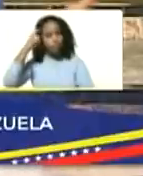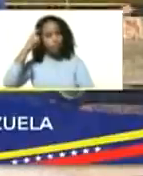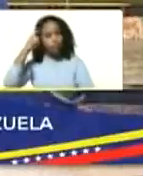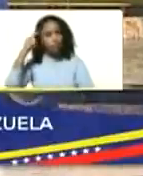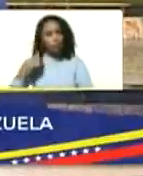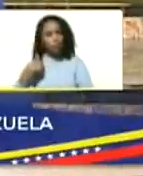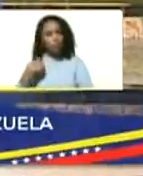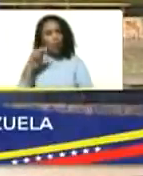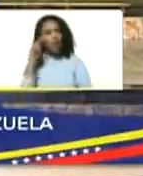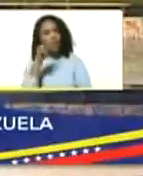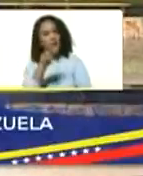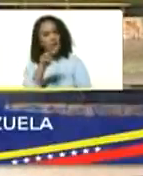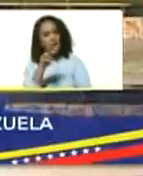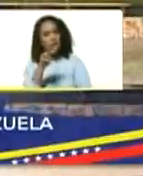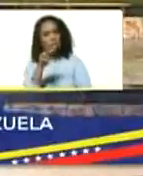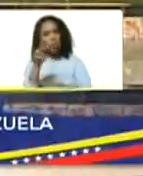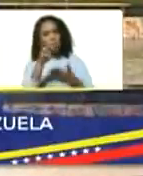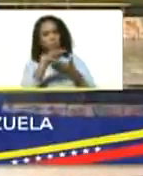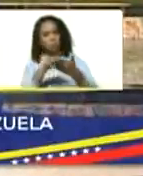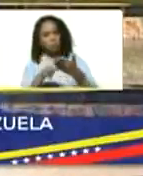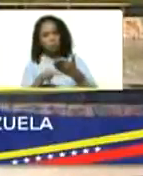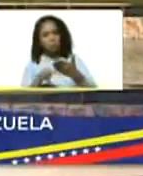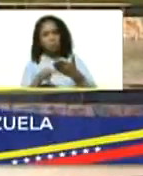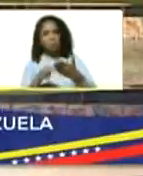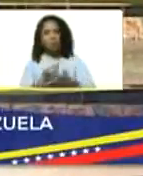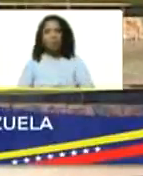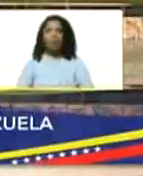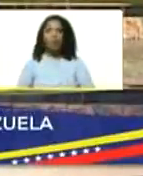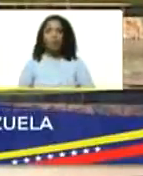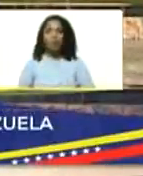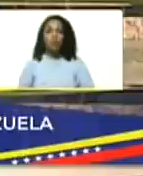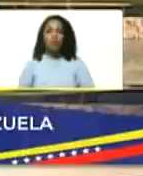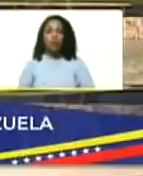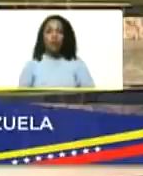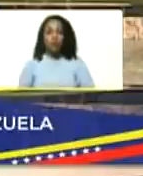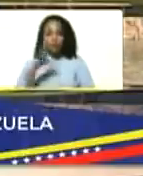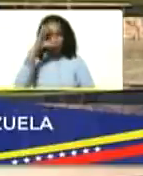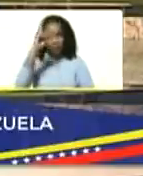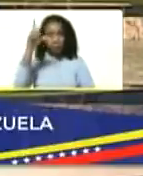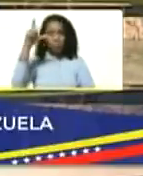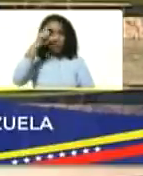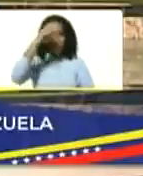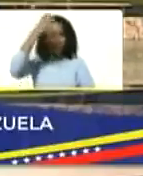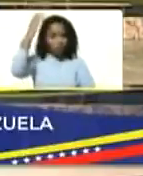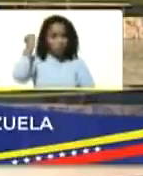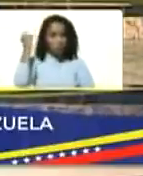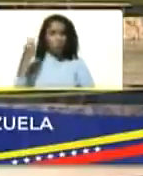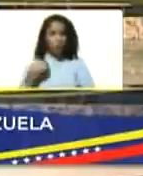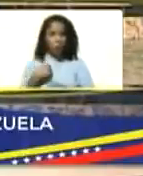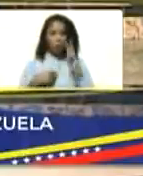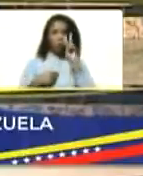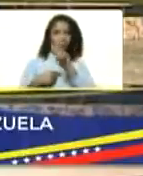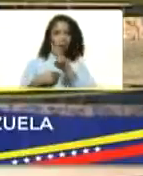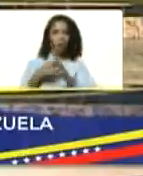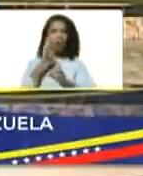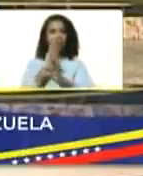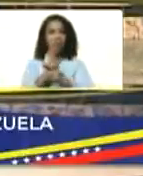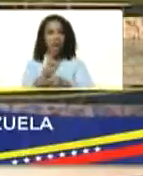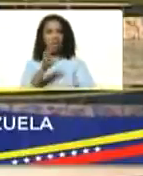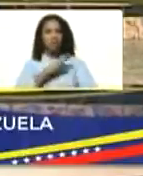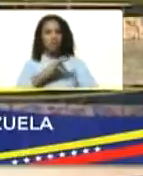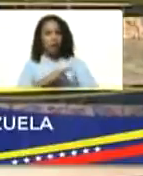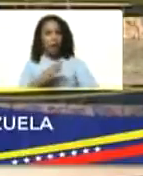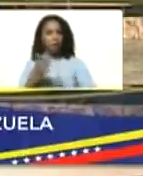y viendo imágenes castro soteldo del cis al frena zares estuve viendo en las redes sociales